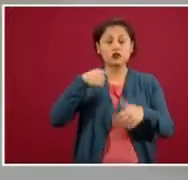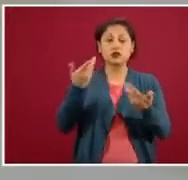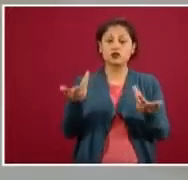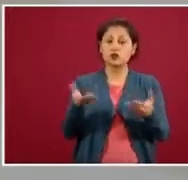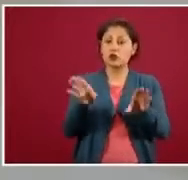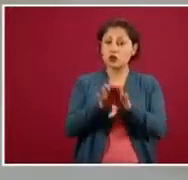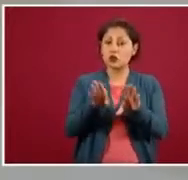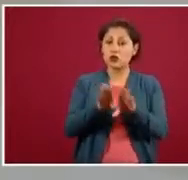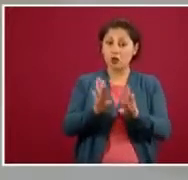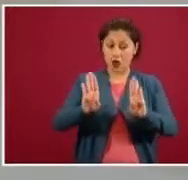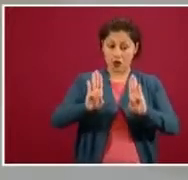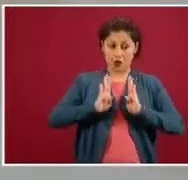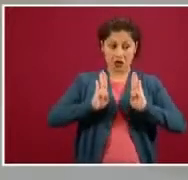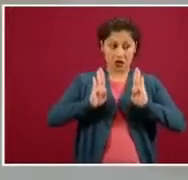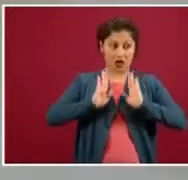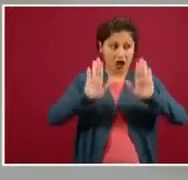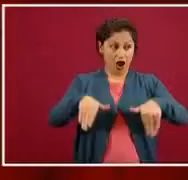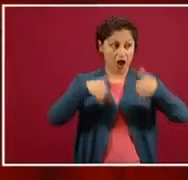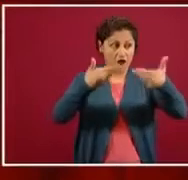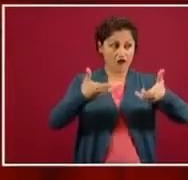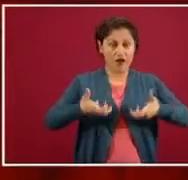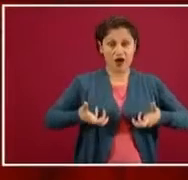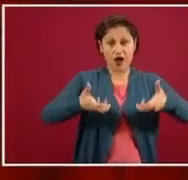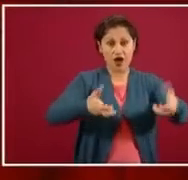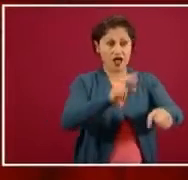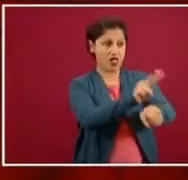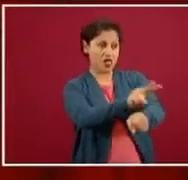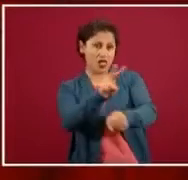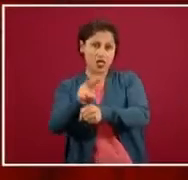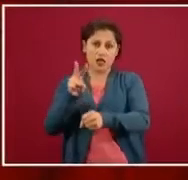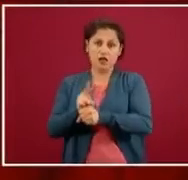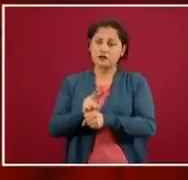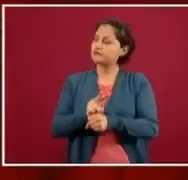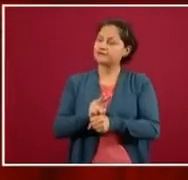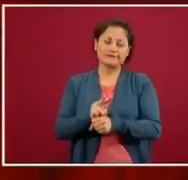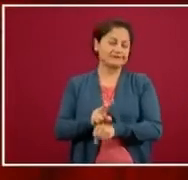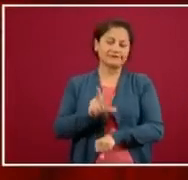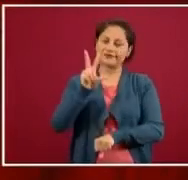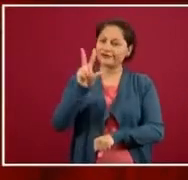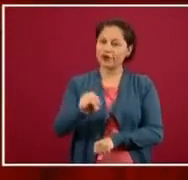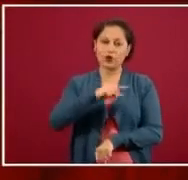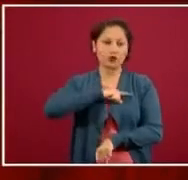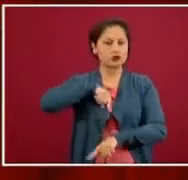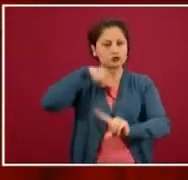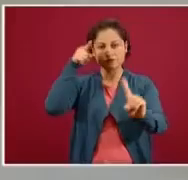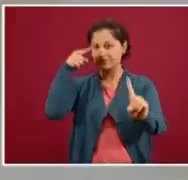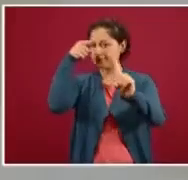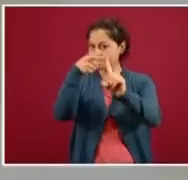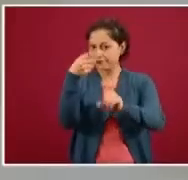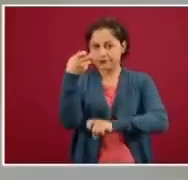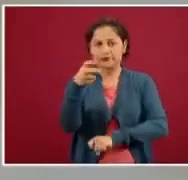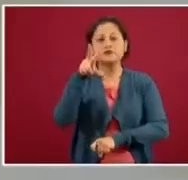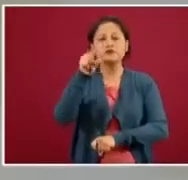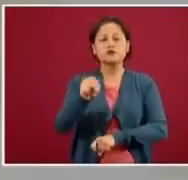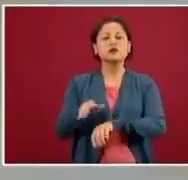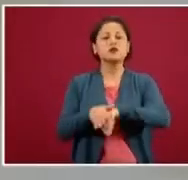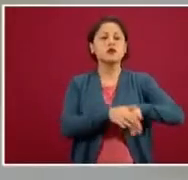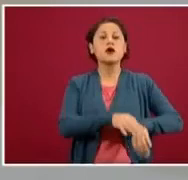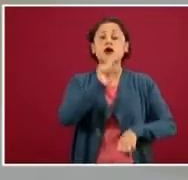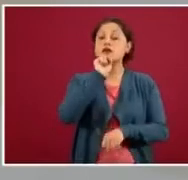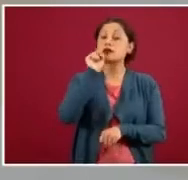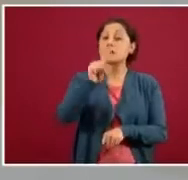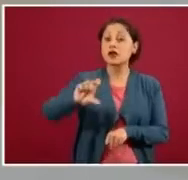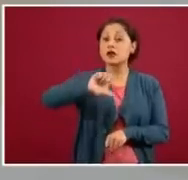de militarizar el país, que quede muy claro eso. También están los propagadores de noticias falsas,